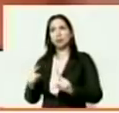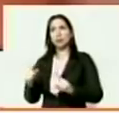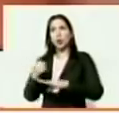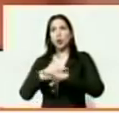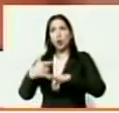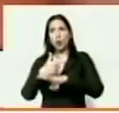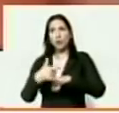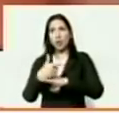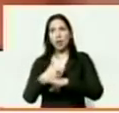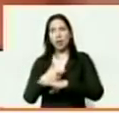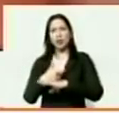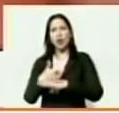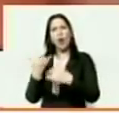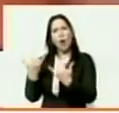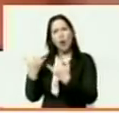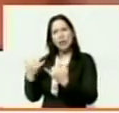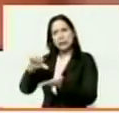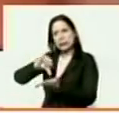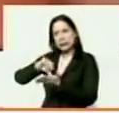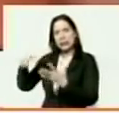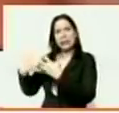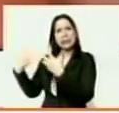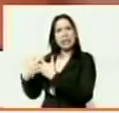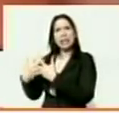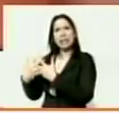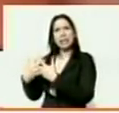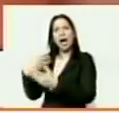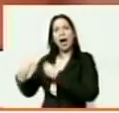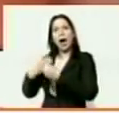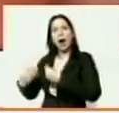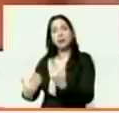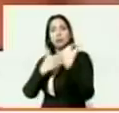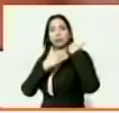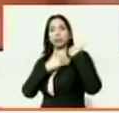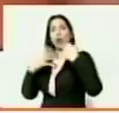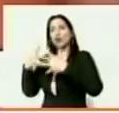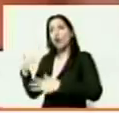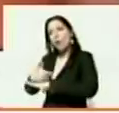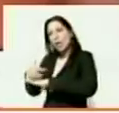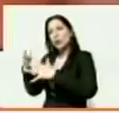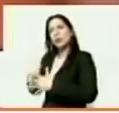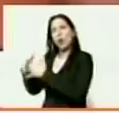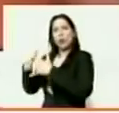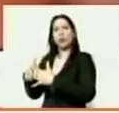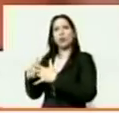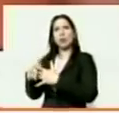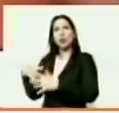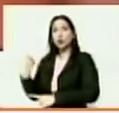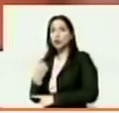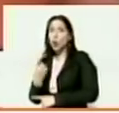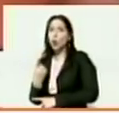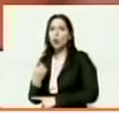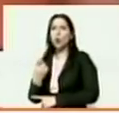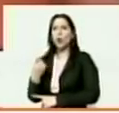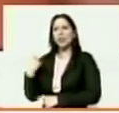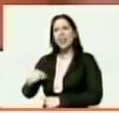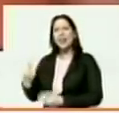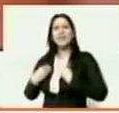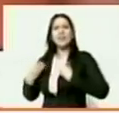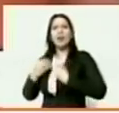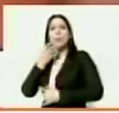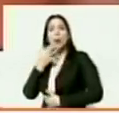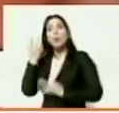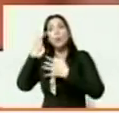son el blanco de esta guerra híbrida que lleva adelante el gobierno de los Estados Unidos, donde no solo mantiene viva la